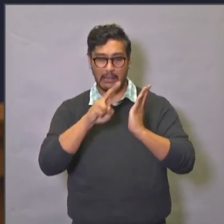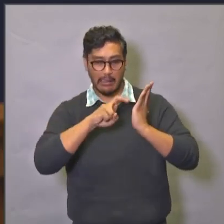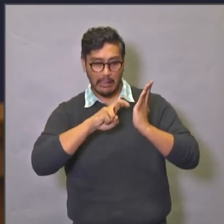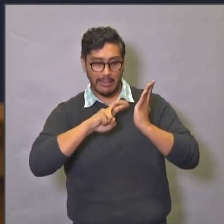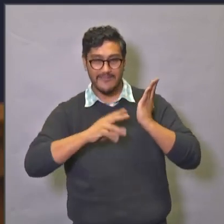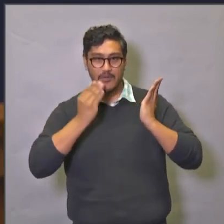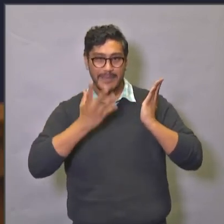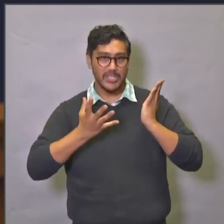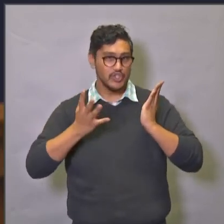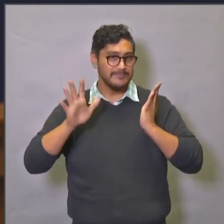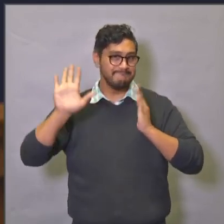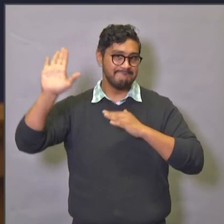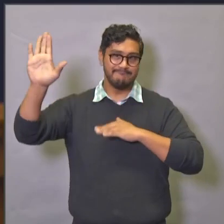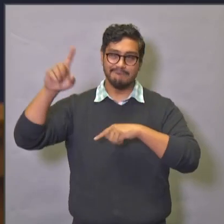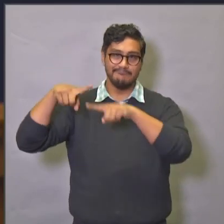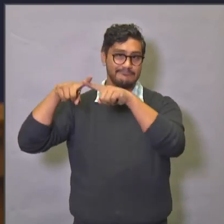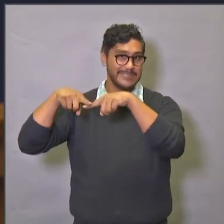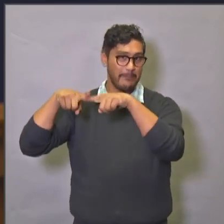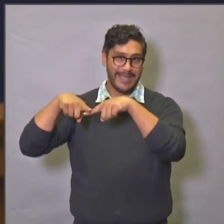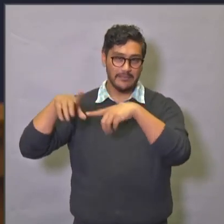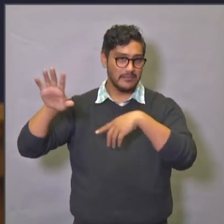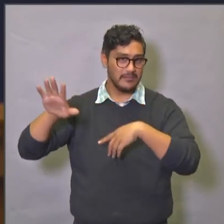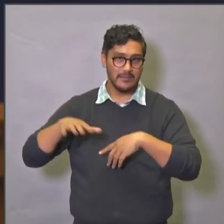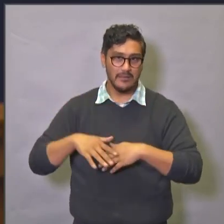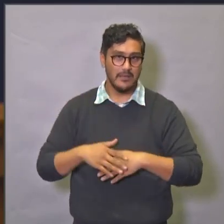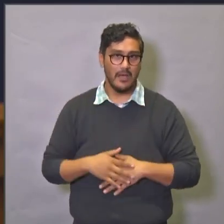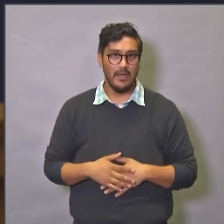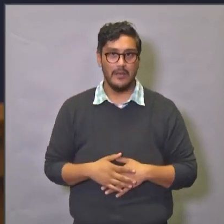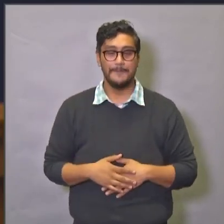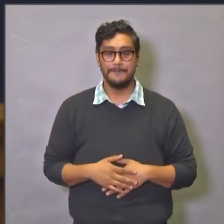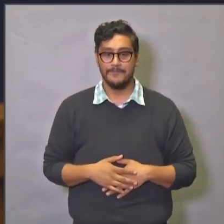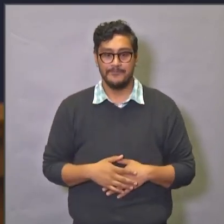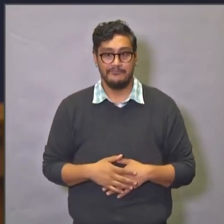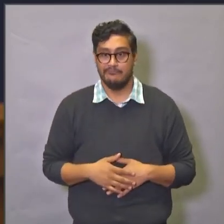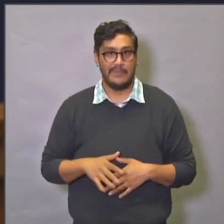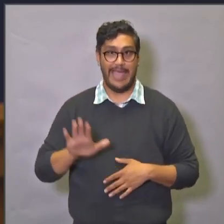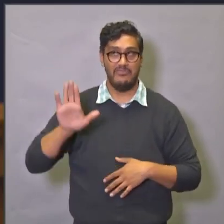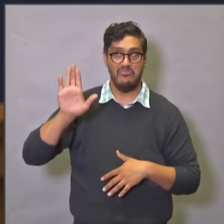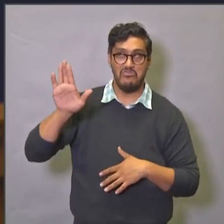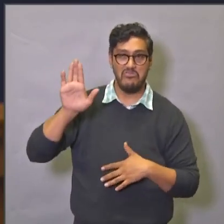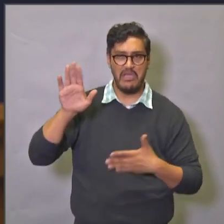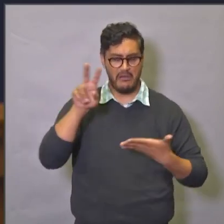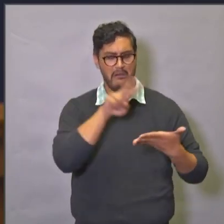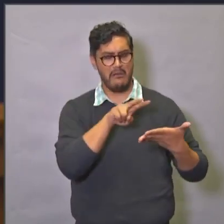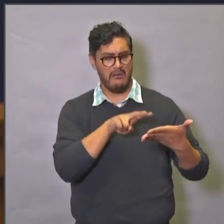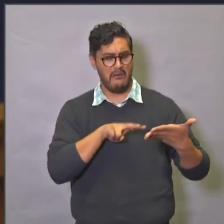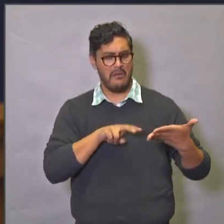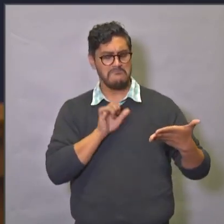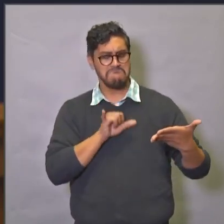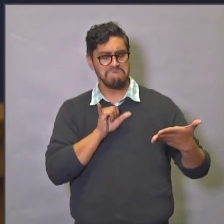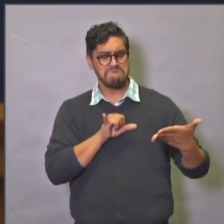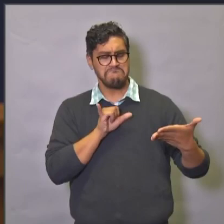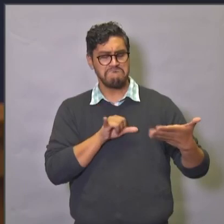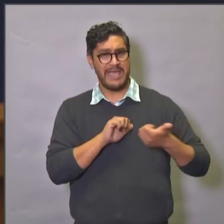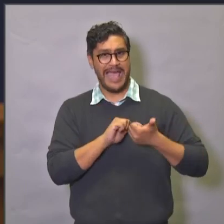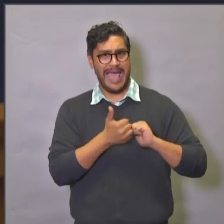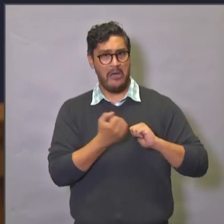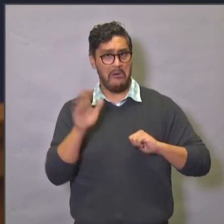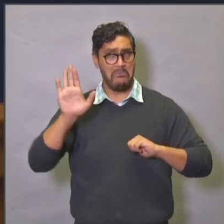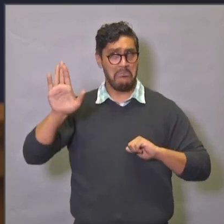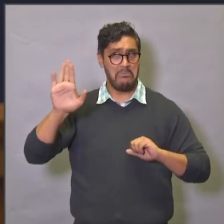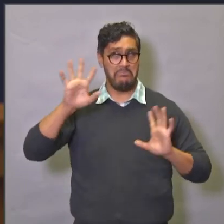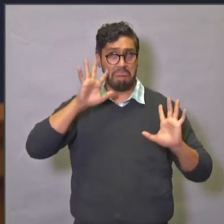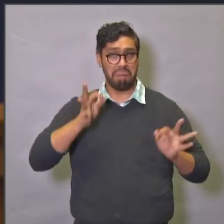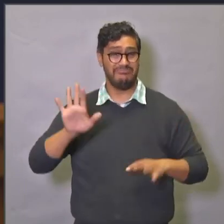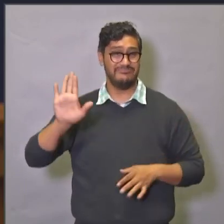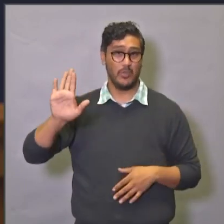los datos que tienen de frente y cómo van a interpretar lo que estamos viendo desde la semana pasada. Así